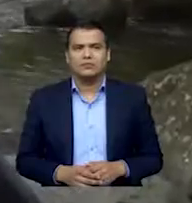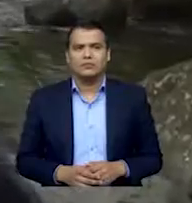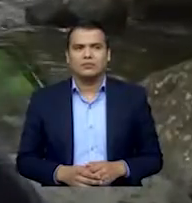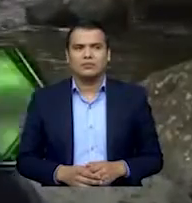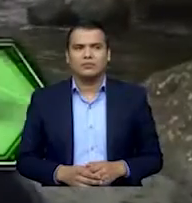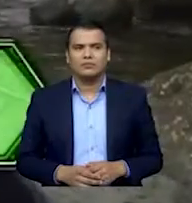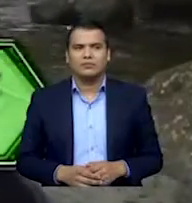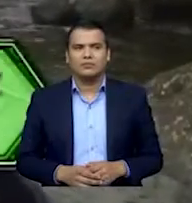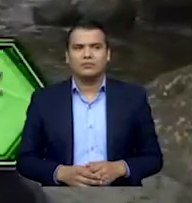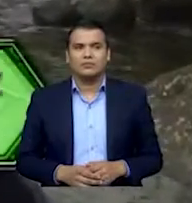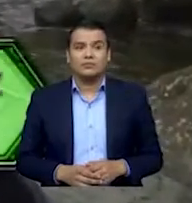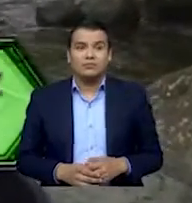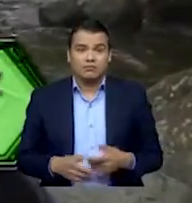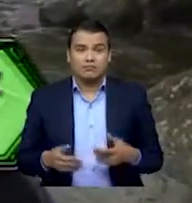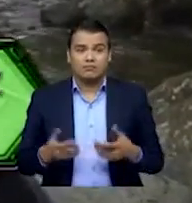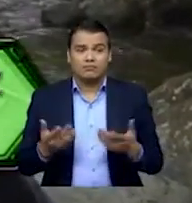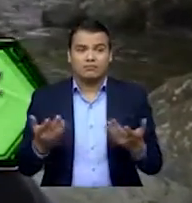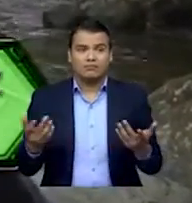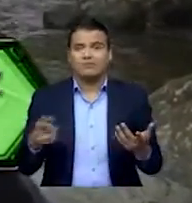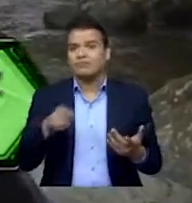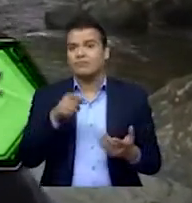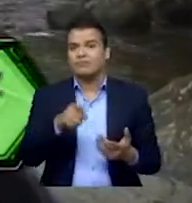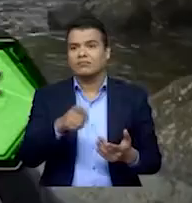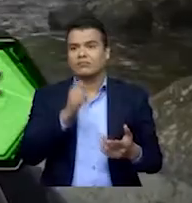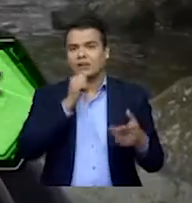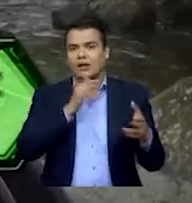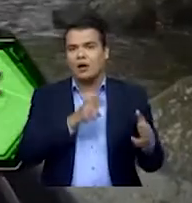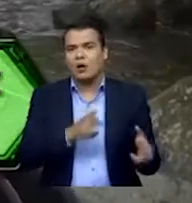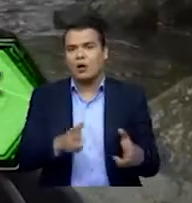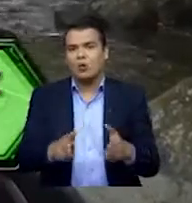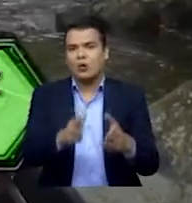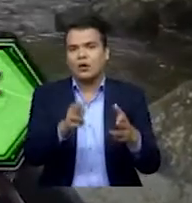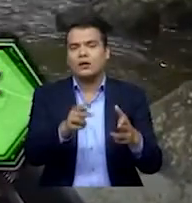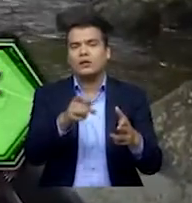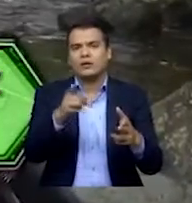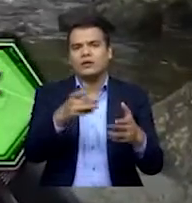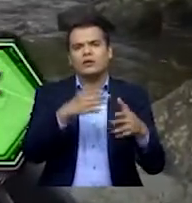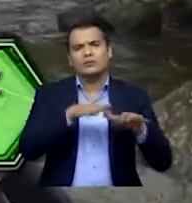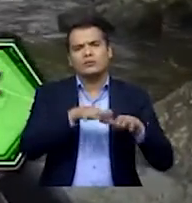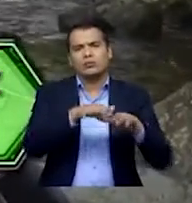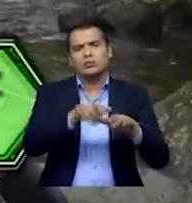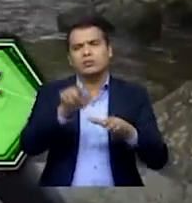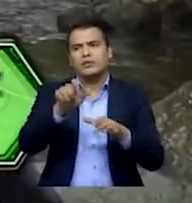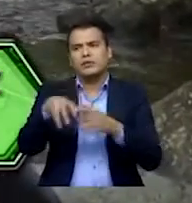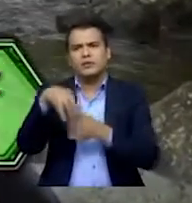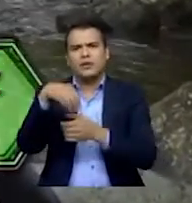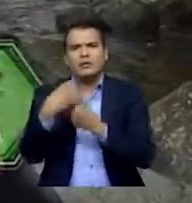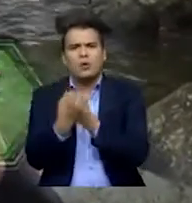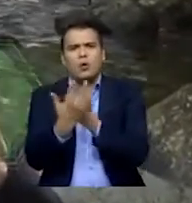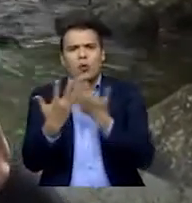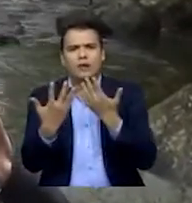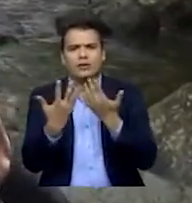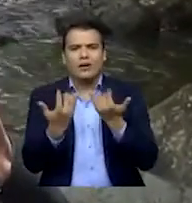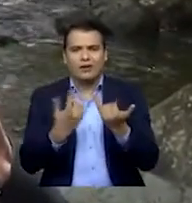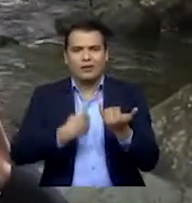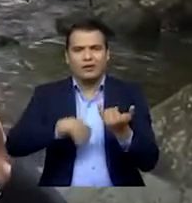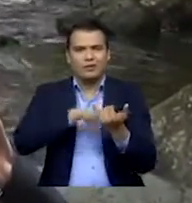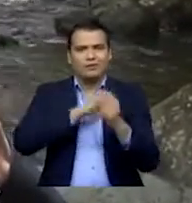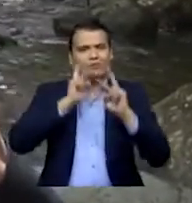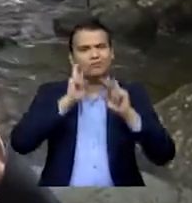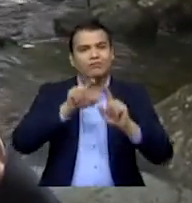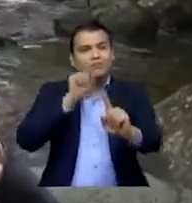y pueden estar en el ecosistema sin que lo lastimen sin que lo dañen es utilizar porque nos va a ayudar a tomar las decisiones